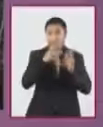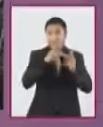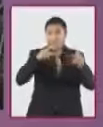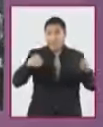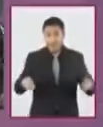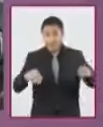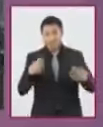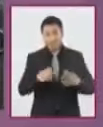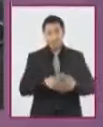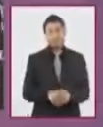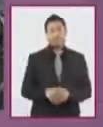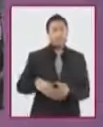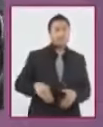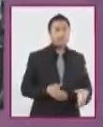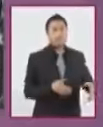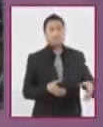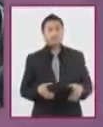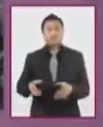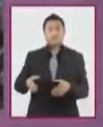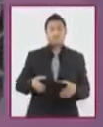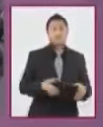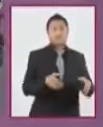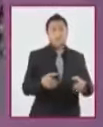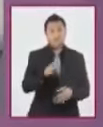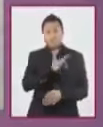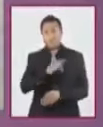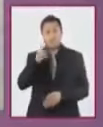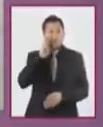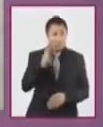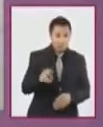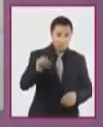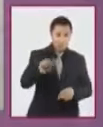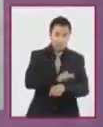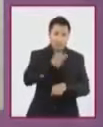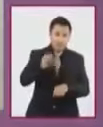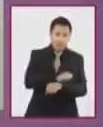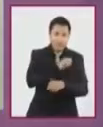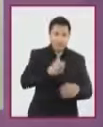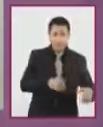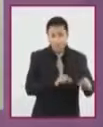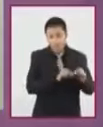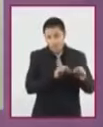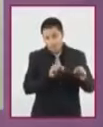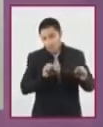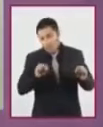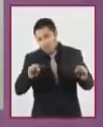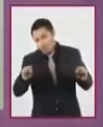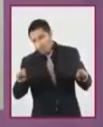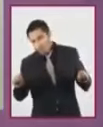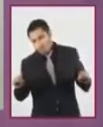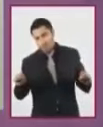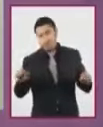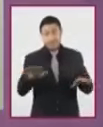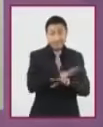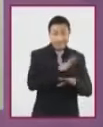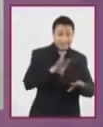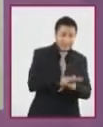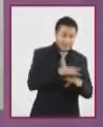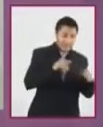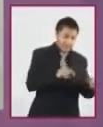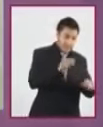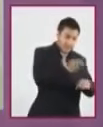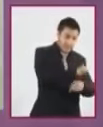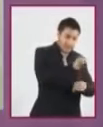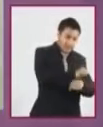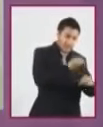considerar tanto el desplazamiento del camión como su trayectoria. Si medimos en línea recta el cambio de posición de nuestro camión